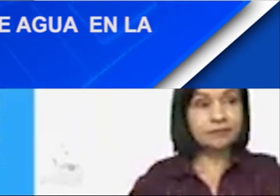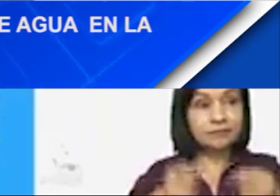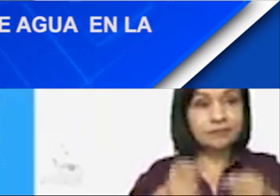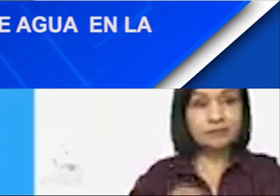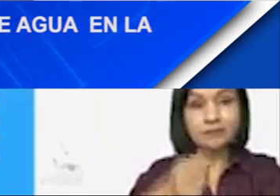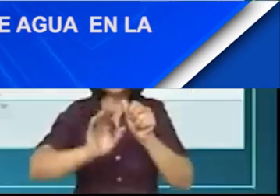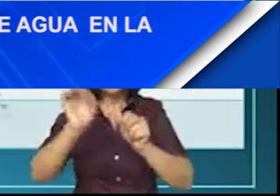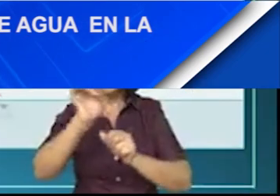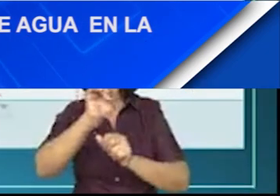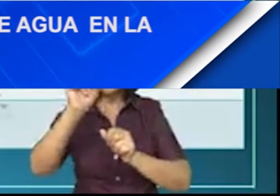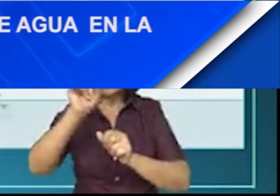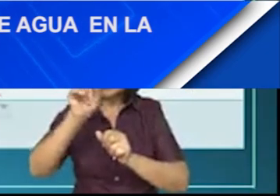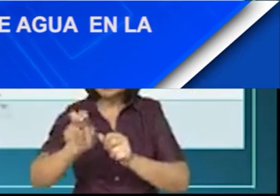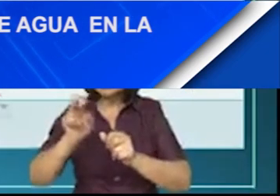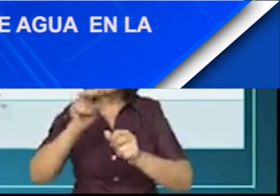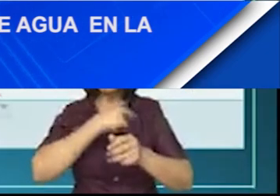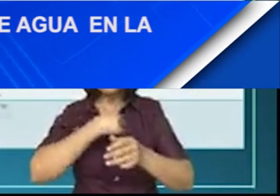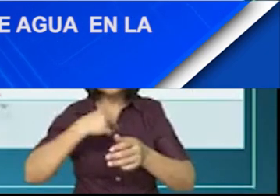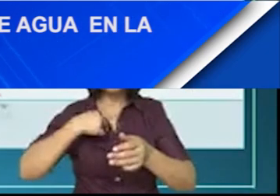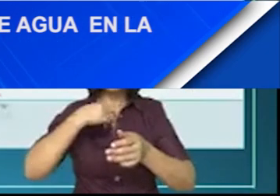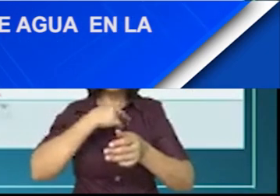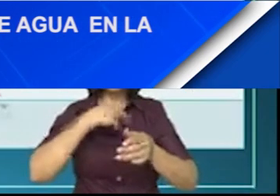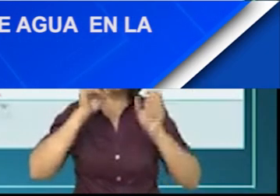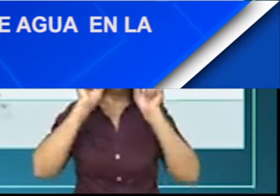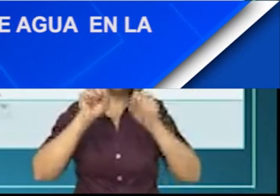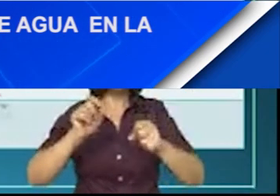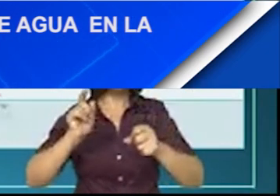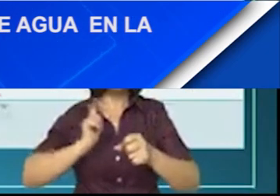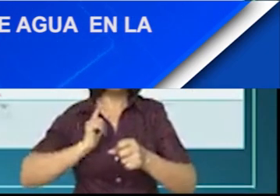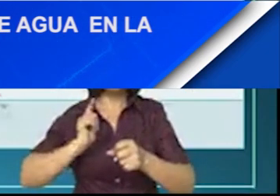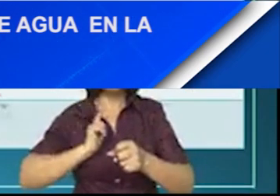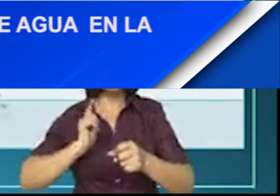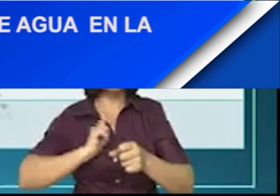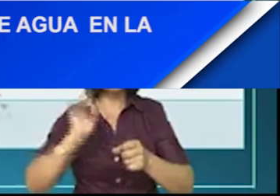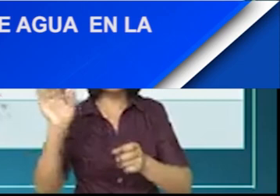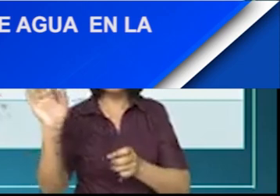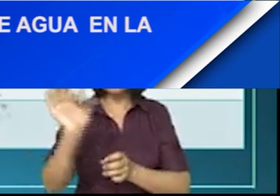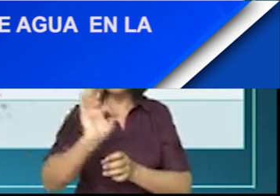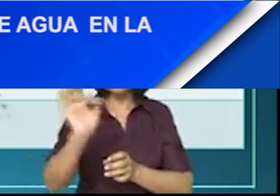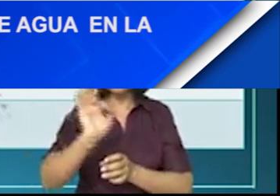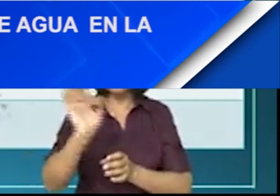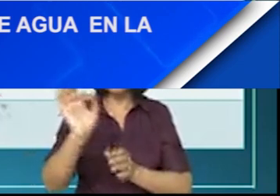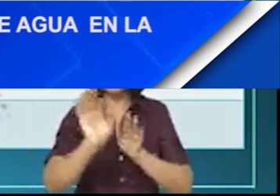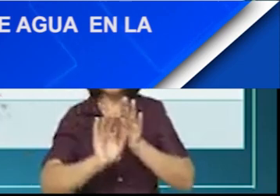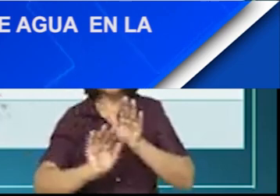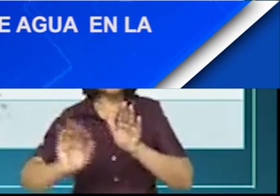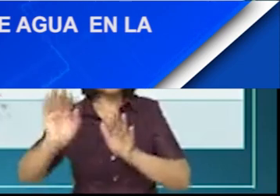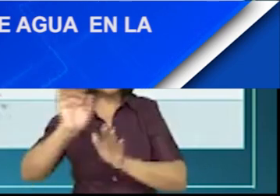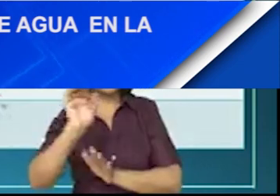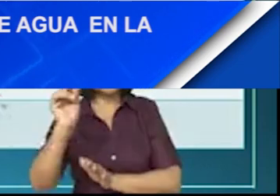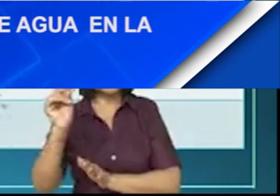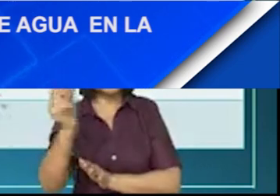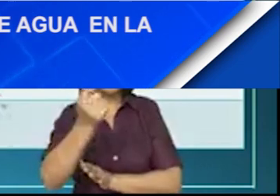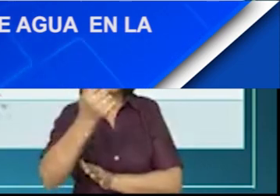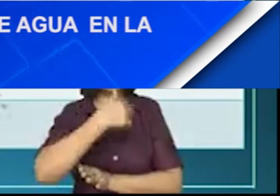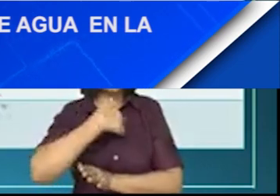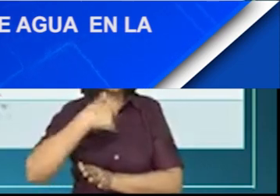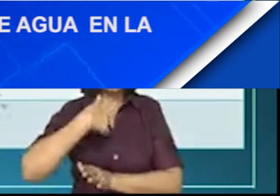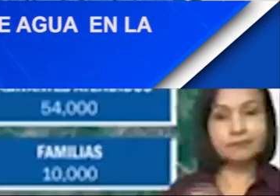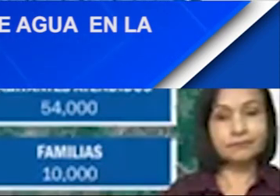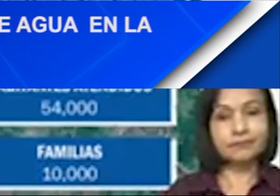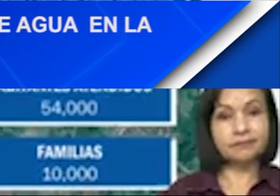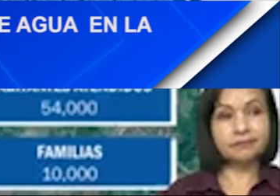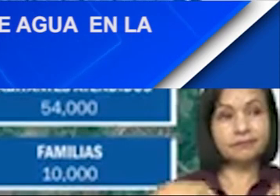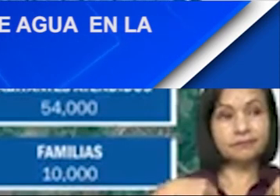estos Córdobas para que en esa medida pueda llegar de manera más rápida, ¿no? Las soluciones a nuestra